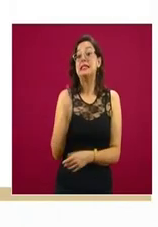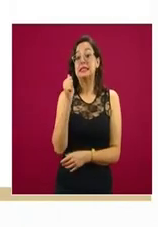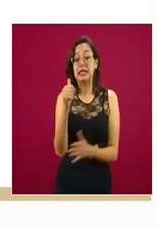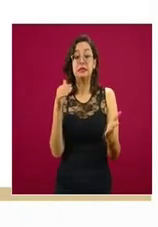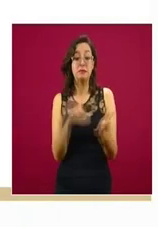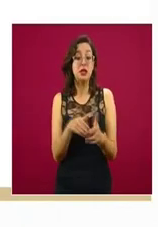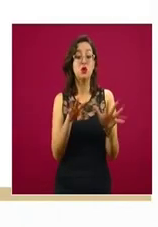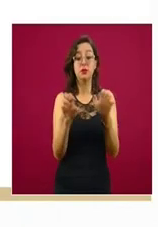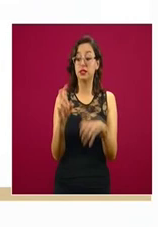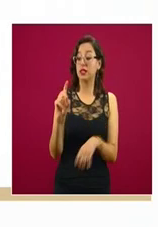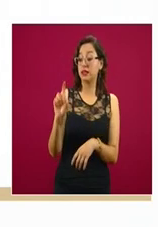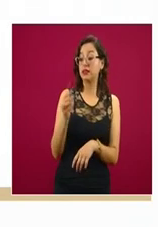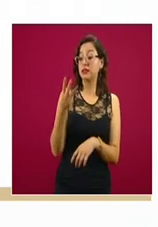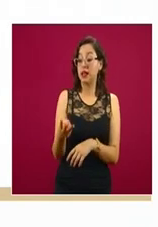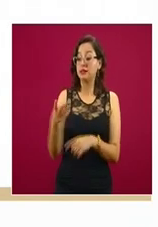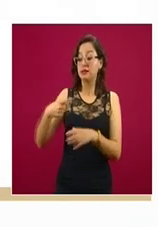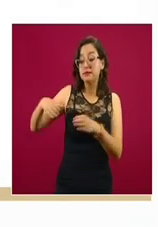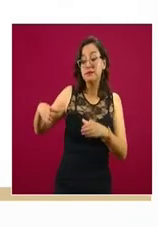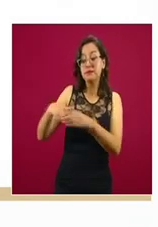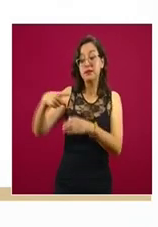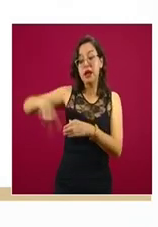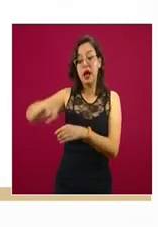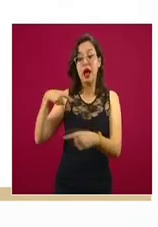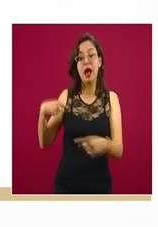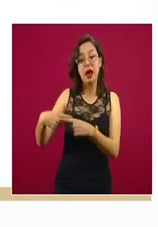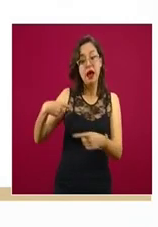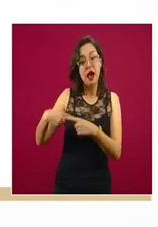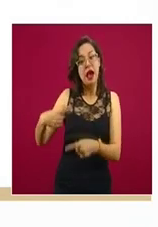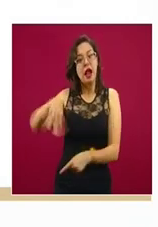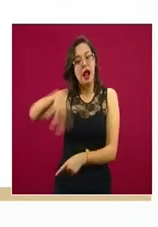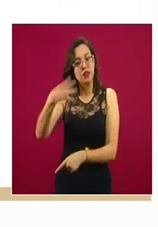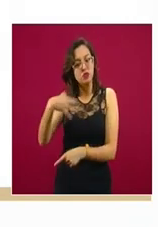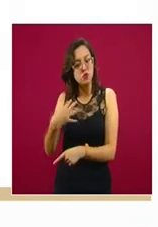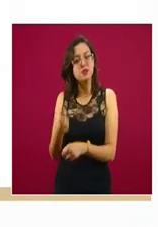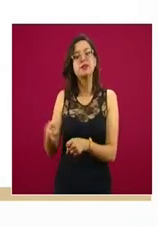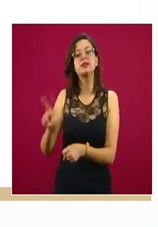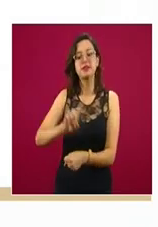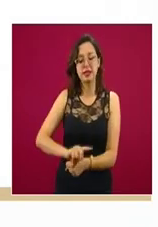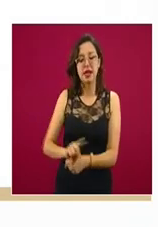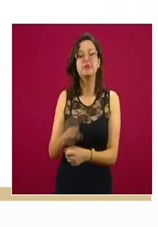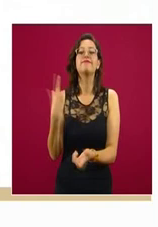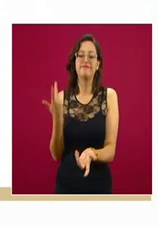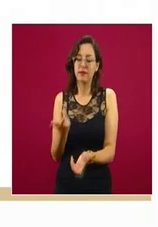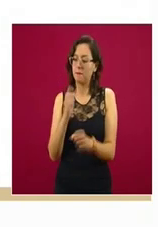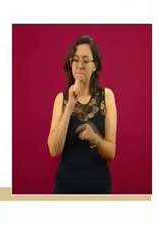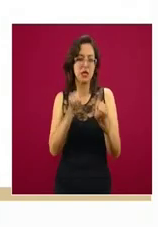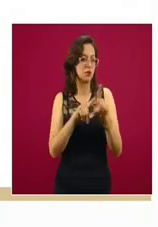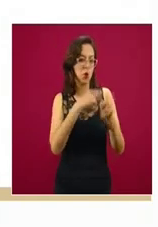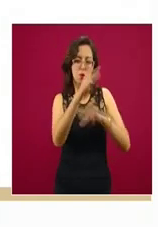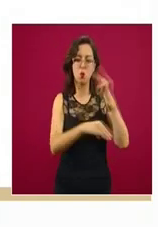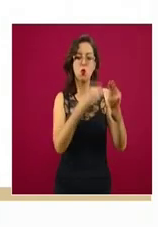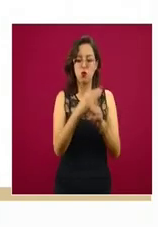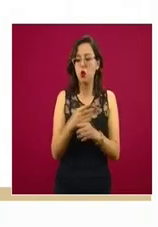6.933 lo han presentado en los últimos 14 días y al igual que en la situación mundial, esto es lo que significa